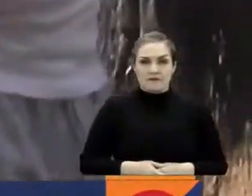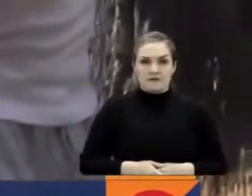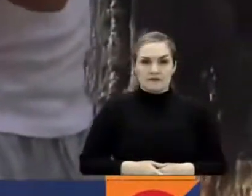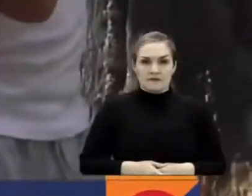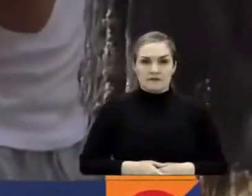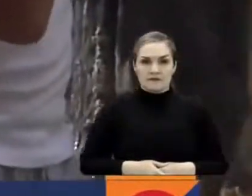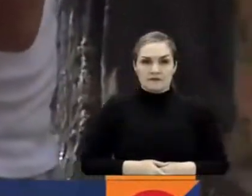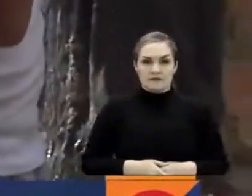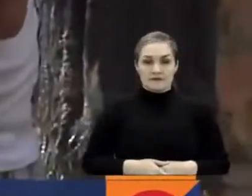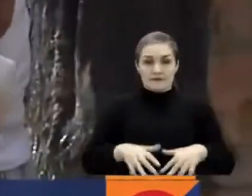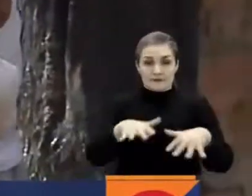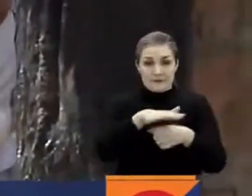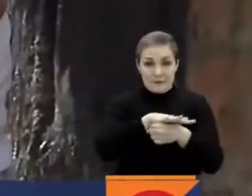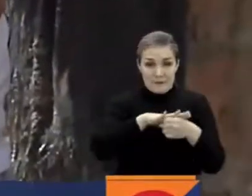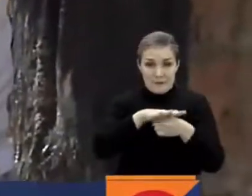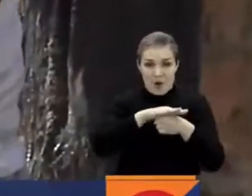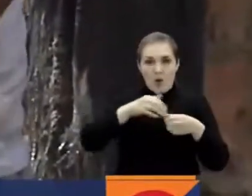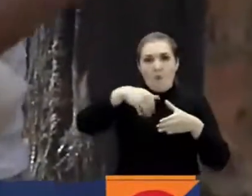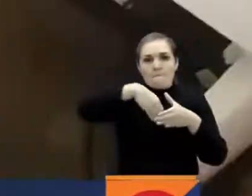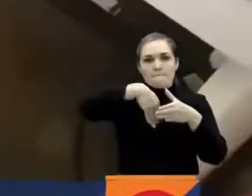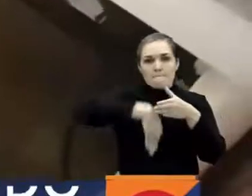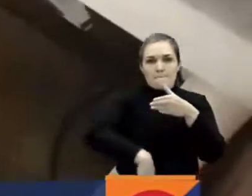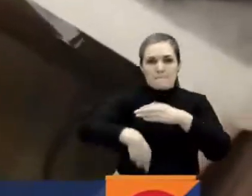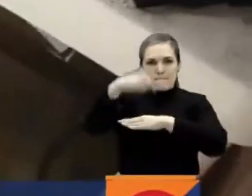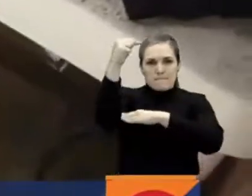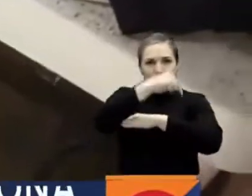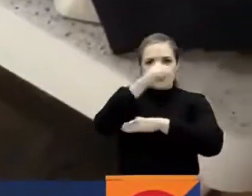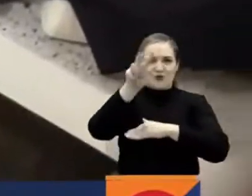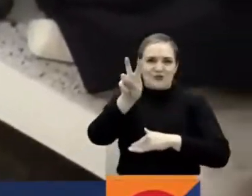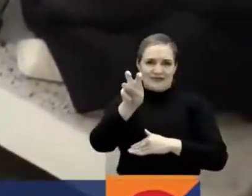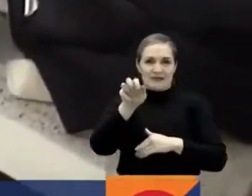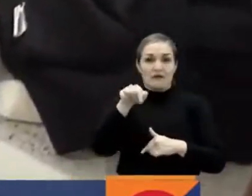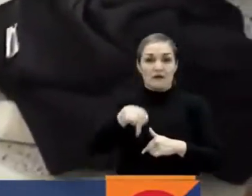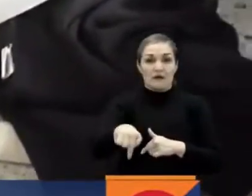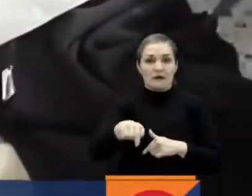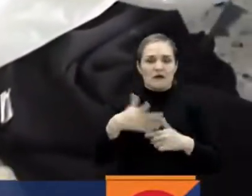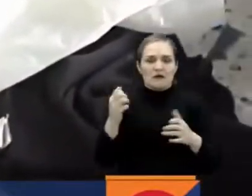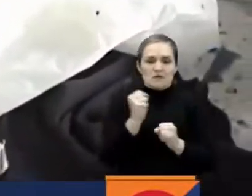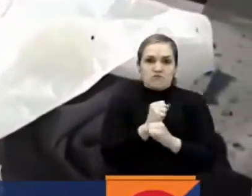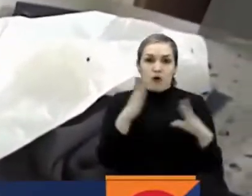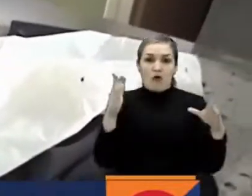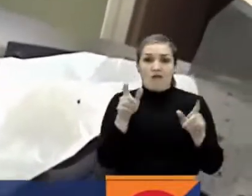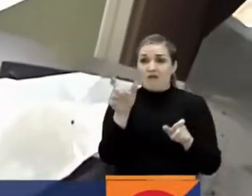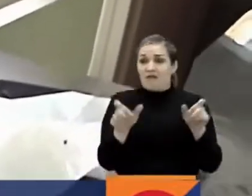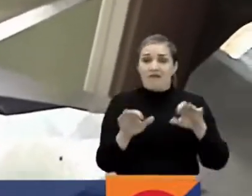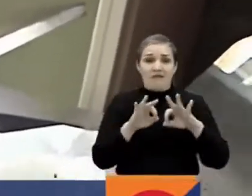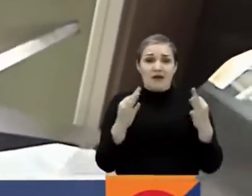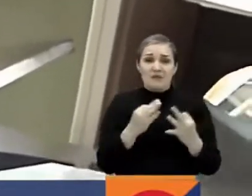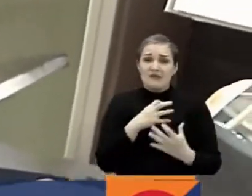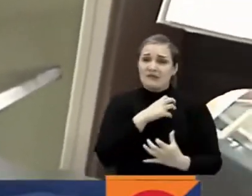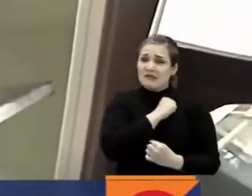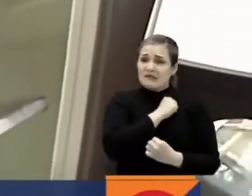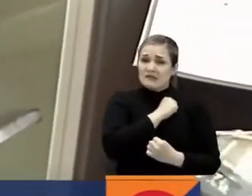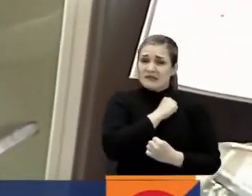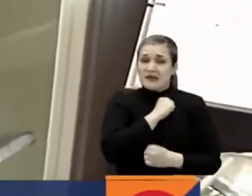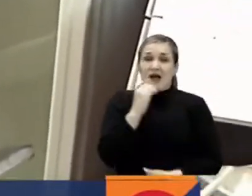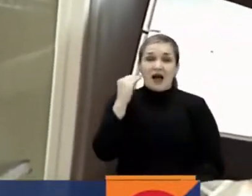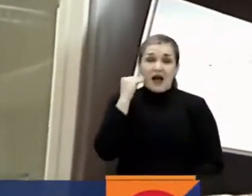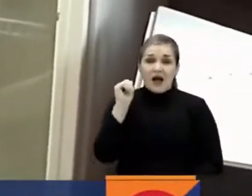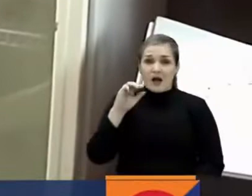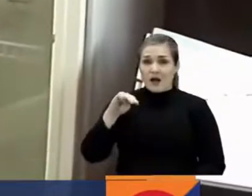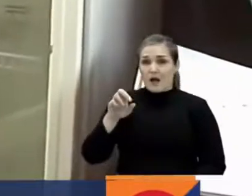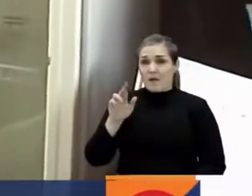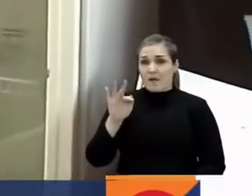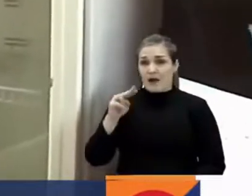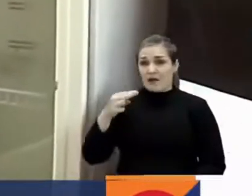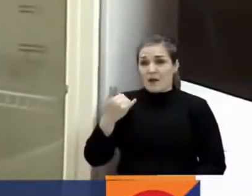En Pozo 7, además de las víctimas de la tragedia, la explosión dejó a varias familias en la ruina. Para Marta Mona, el estallido acabó con